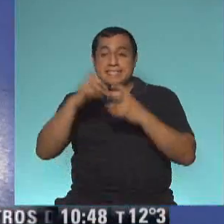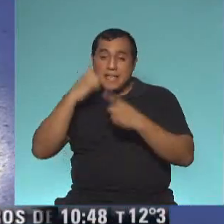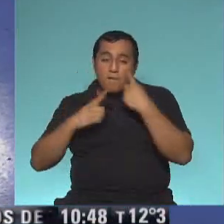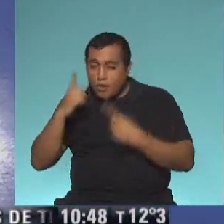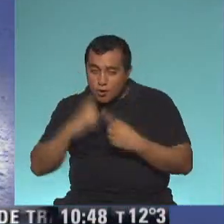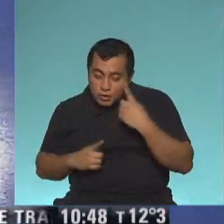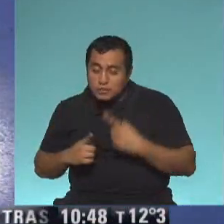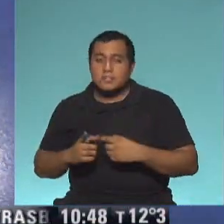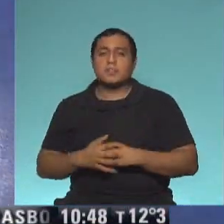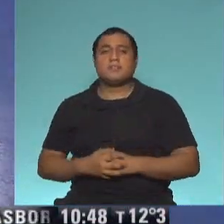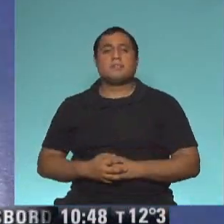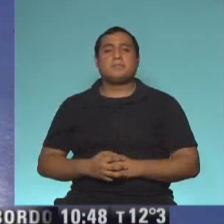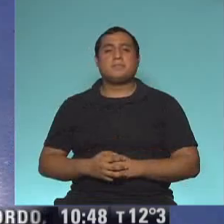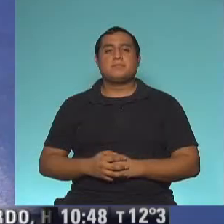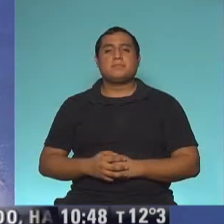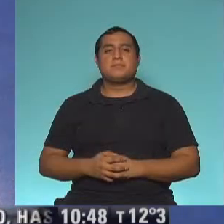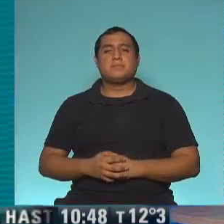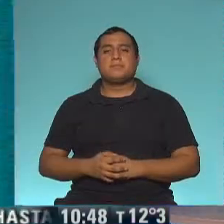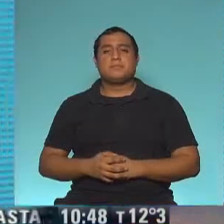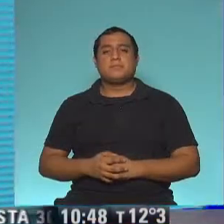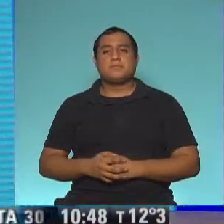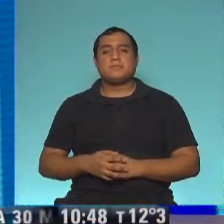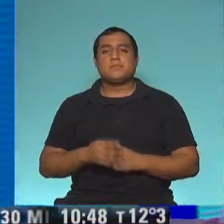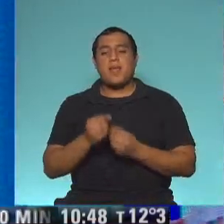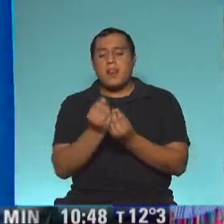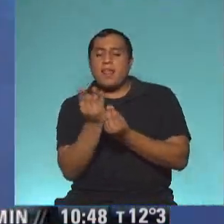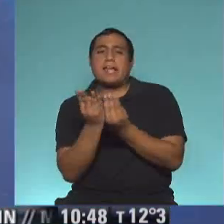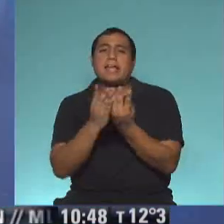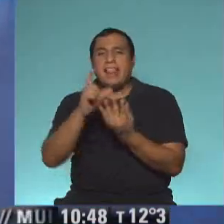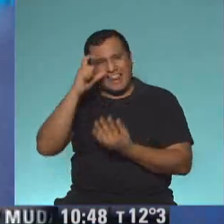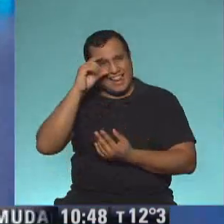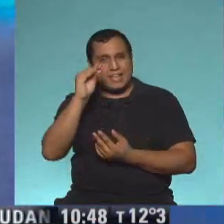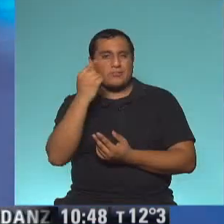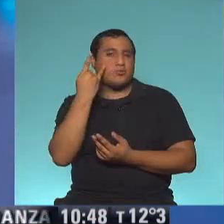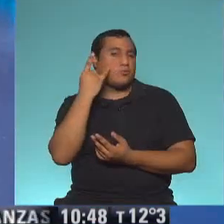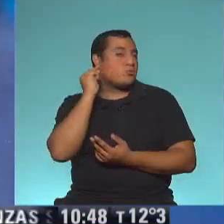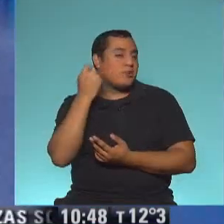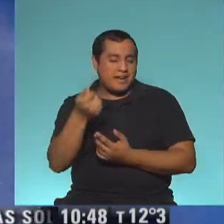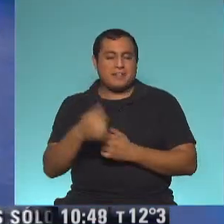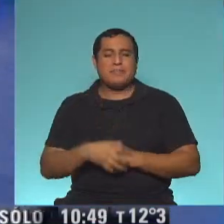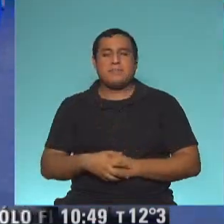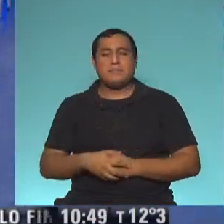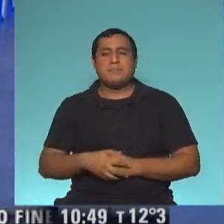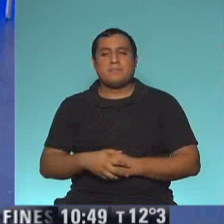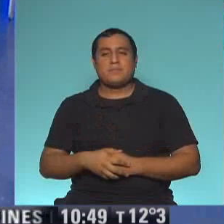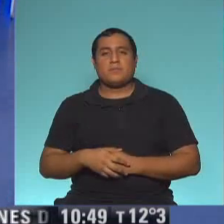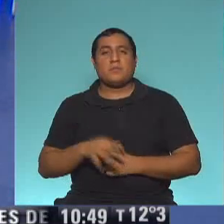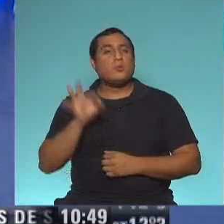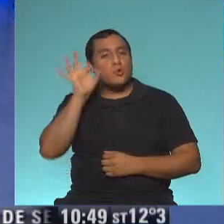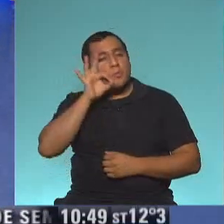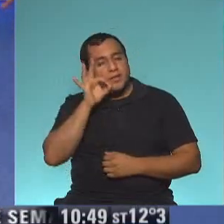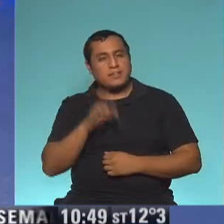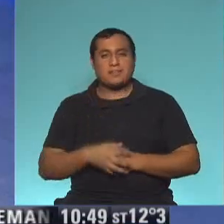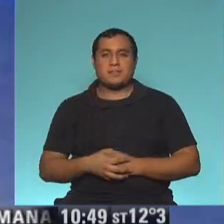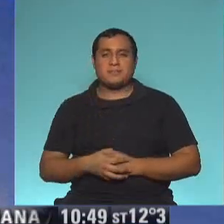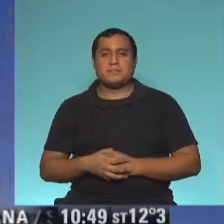¡La cebolla! ¡La lechuga! ¡La lechuga! ¡Y el